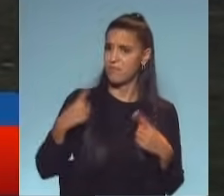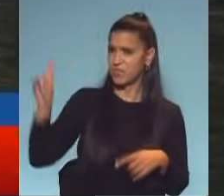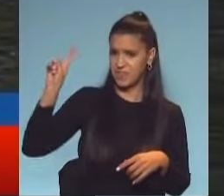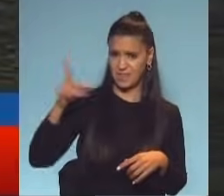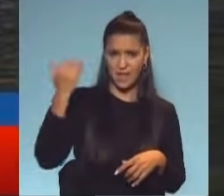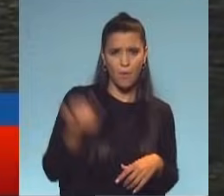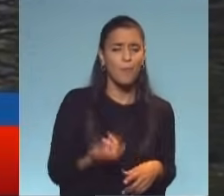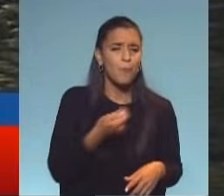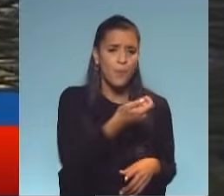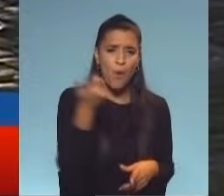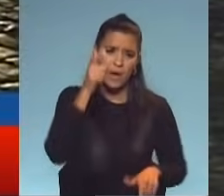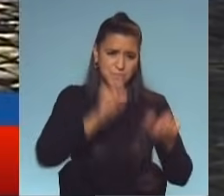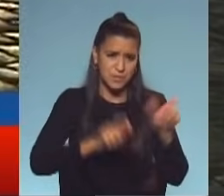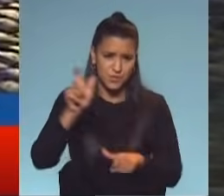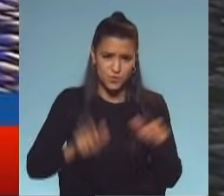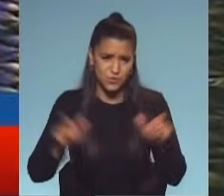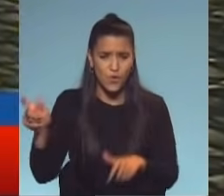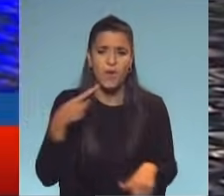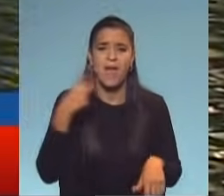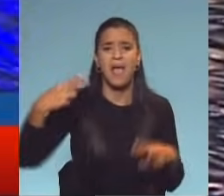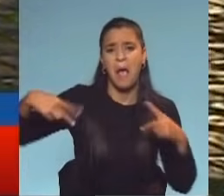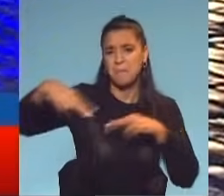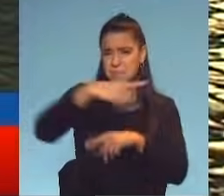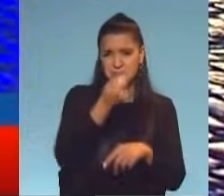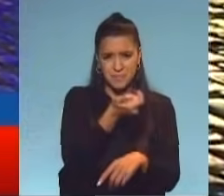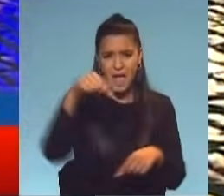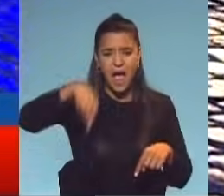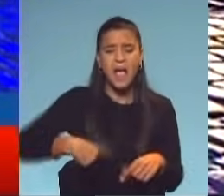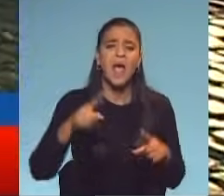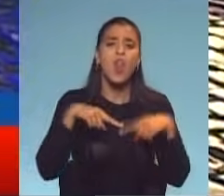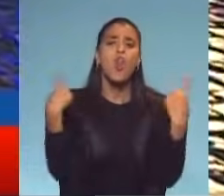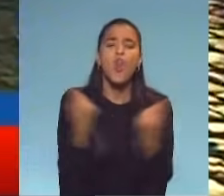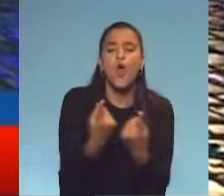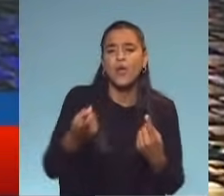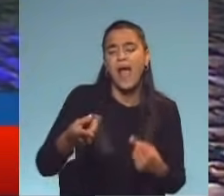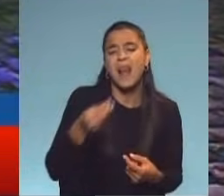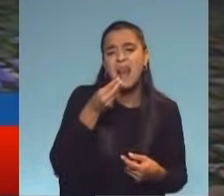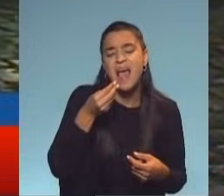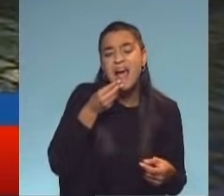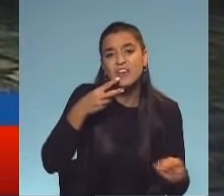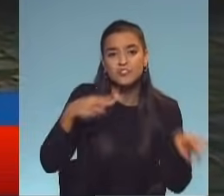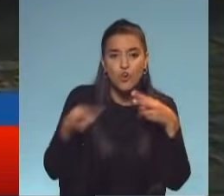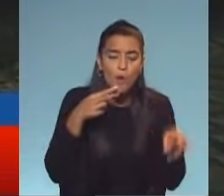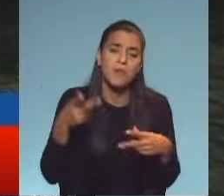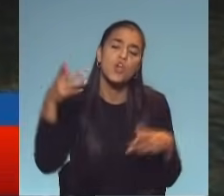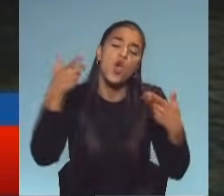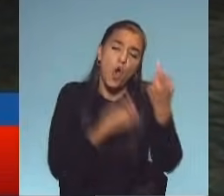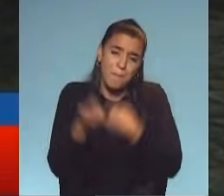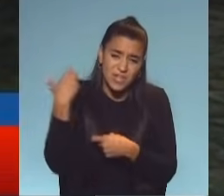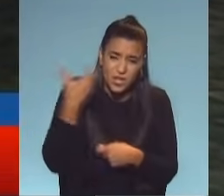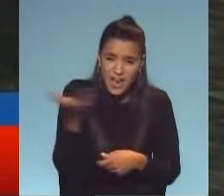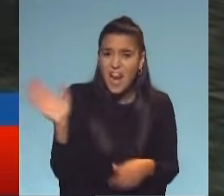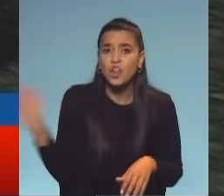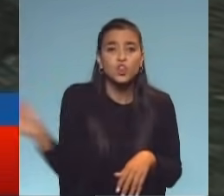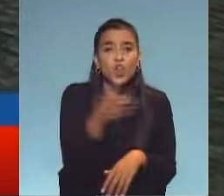hay muy poca gente caminando aquí. Los locales gastronómicos y los comercios también de todos los rubros en general cerraron